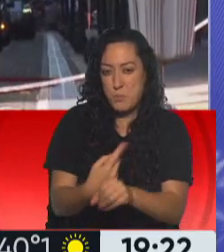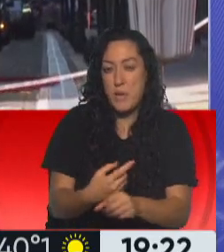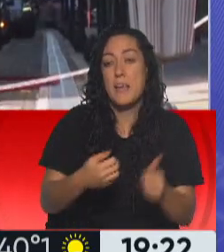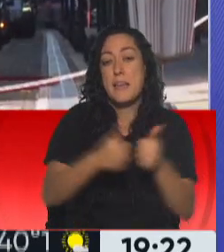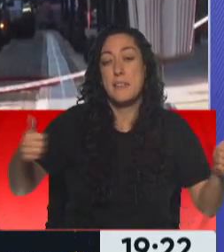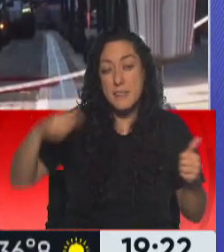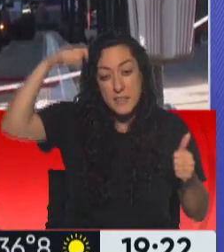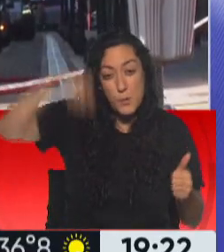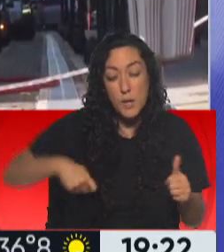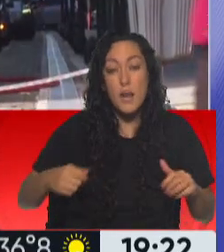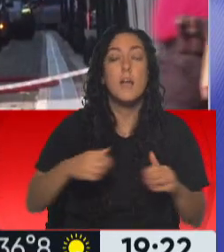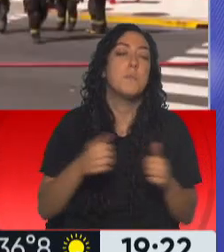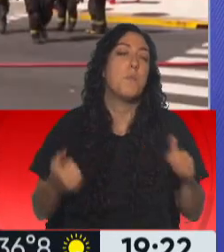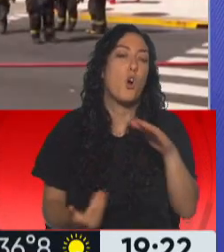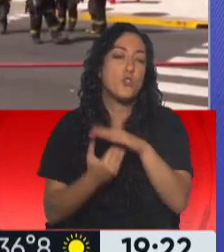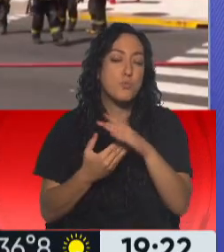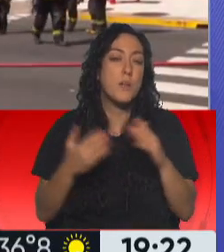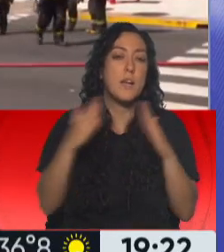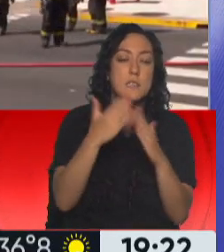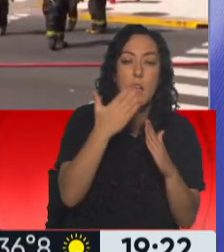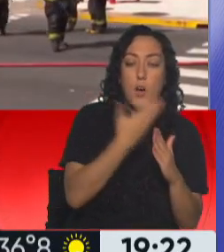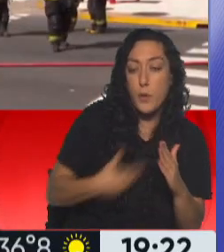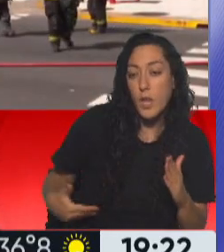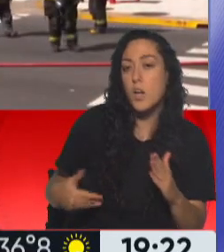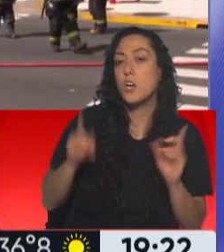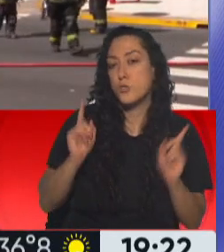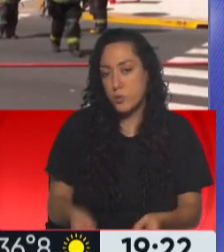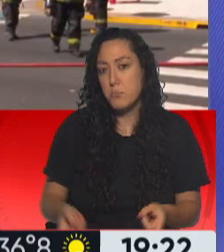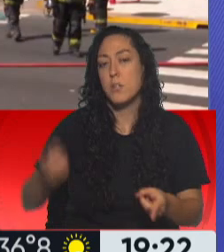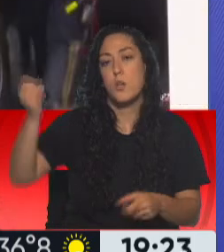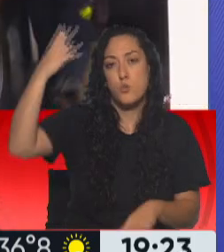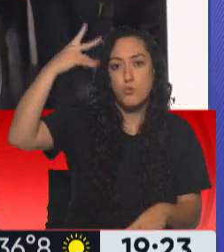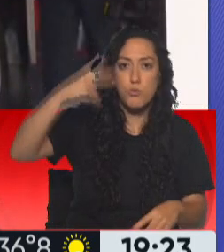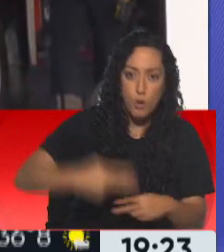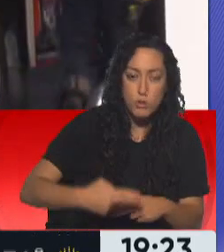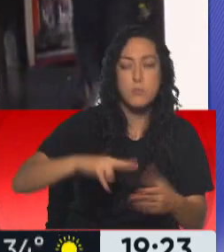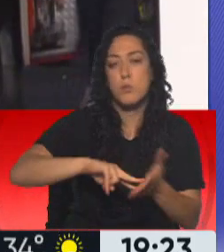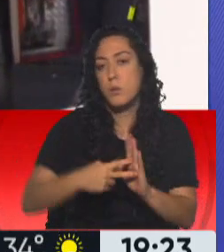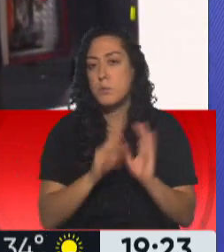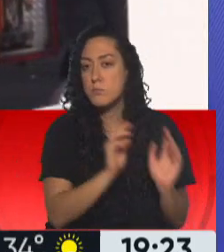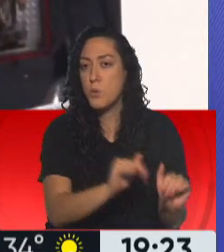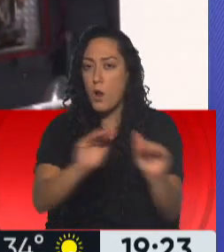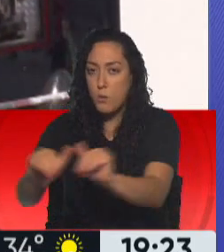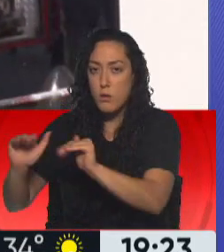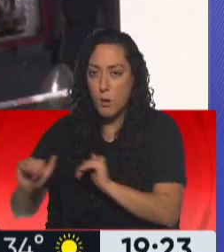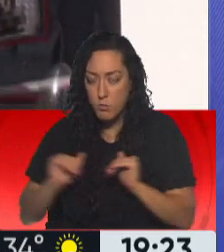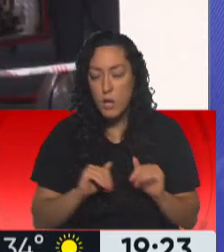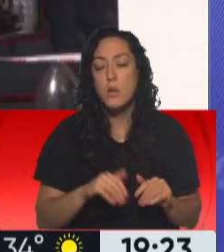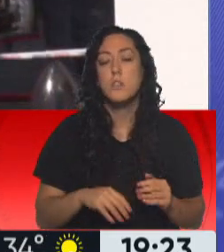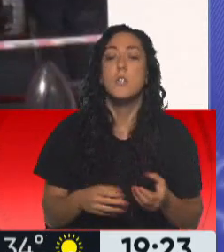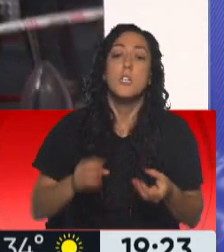en la sede de la Corte Suprema de Justicia y en la Casa Rosada también estuvieron sin luz y con estos mismos problemas. Bueno, el motivo del